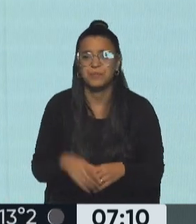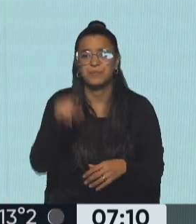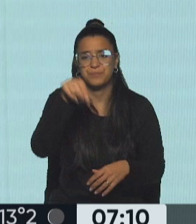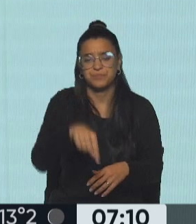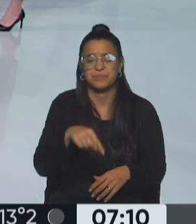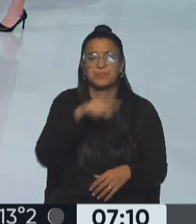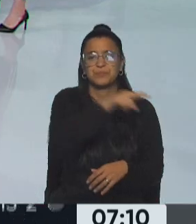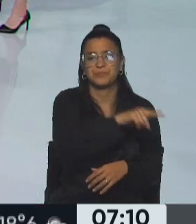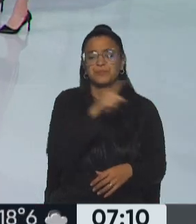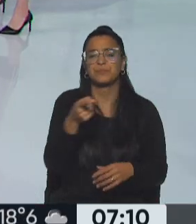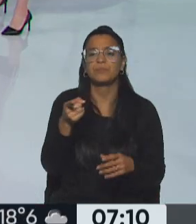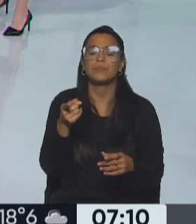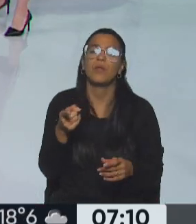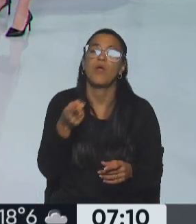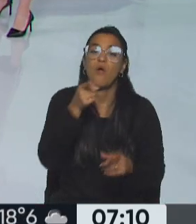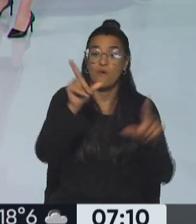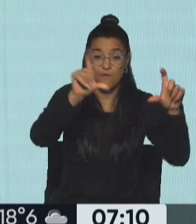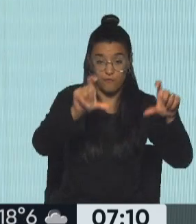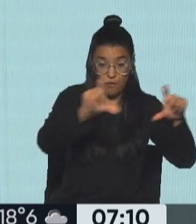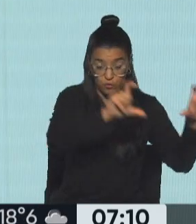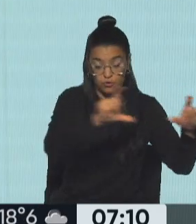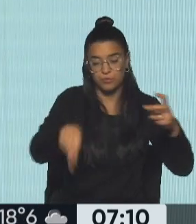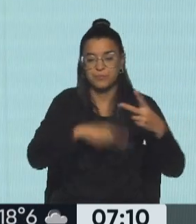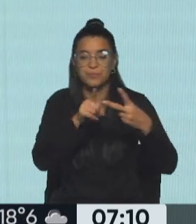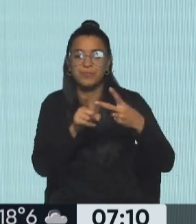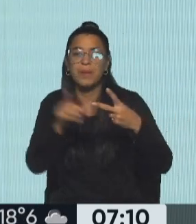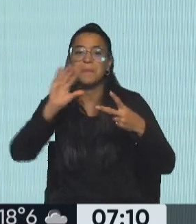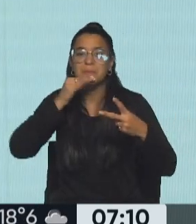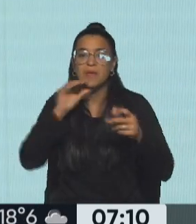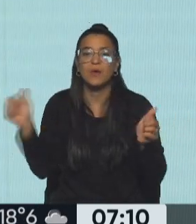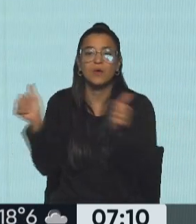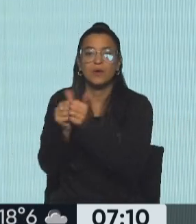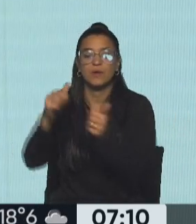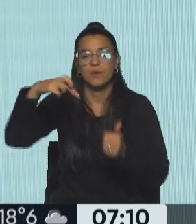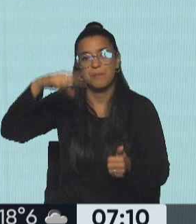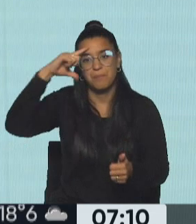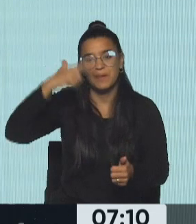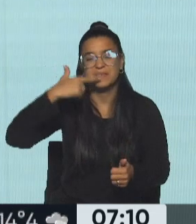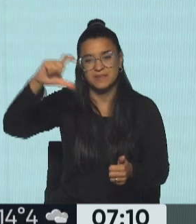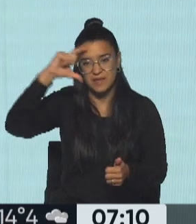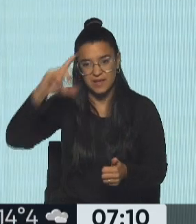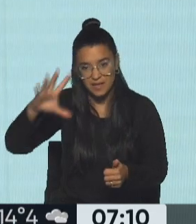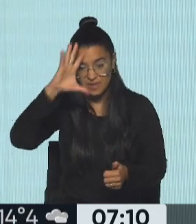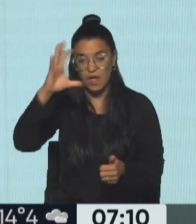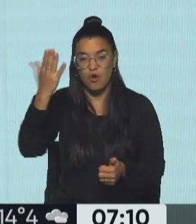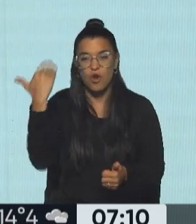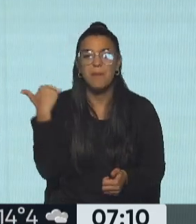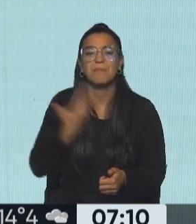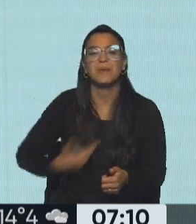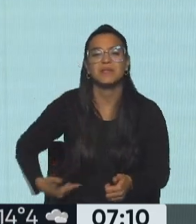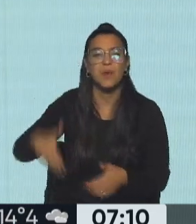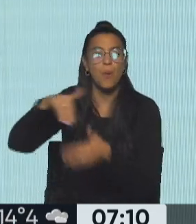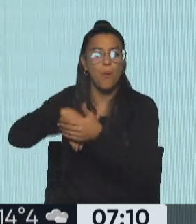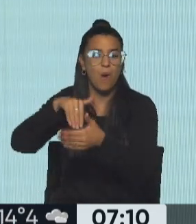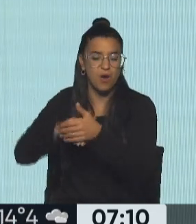por un lado esta foto y después también Sergio massa estuvo con miel pelle te acuerdas de pelle el presidente